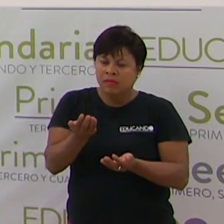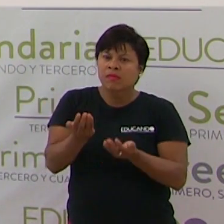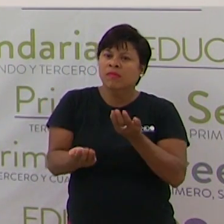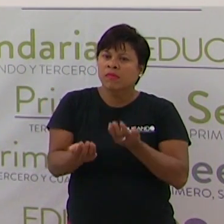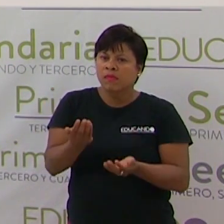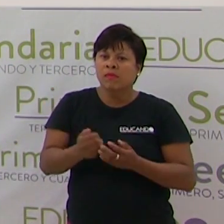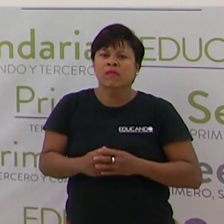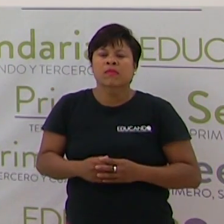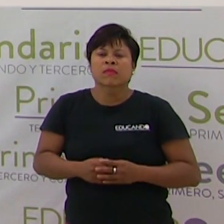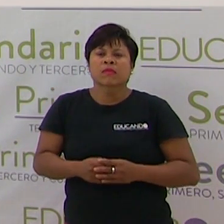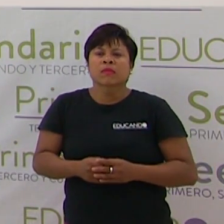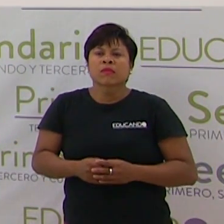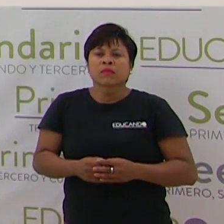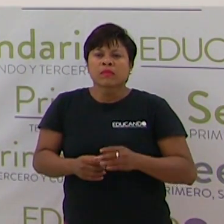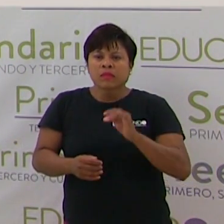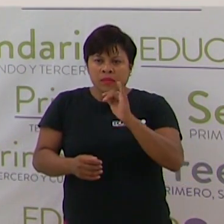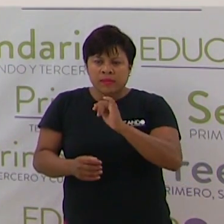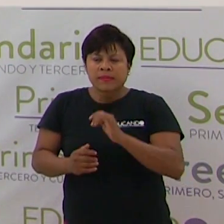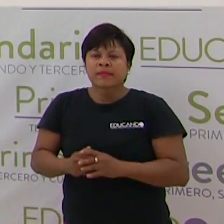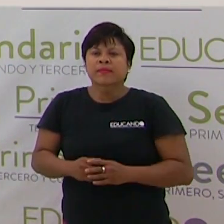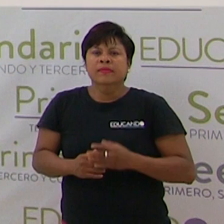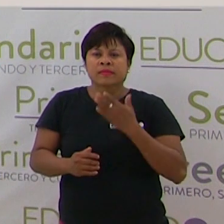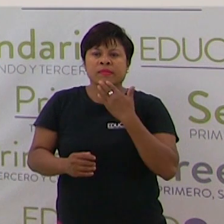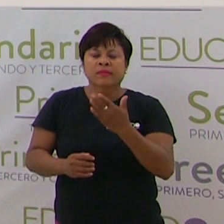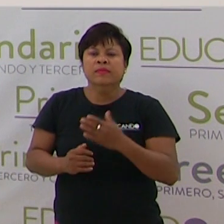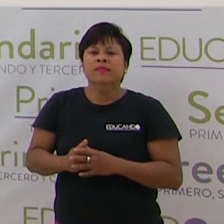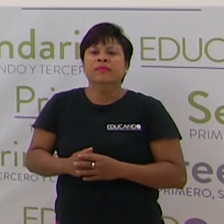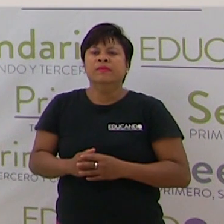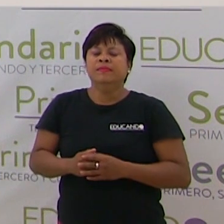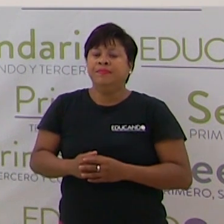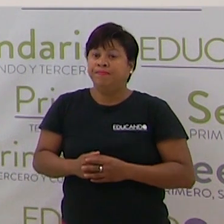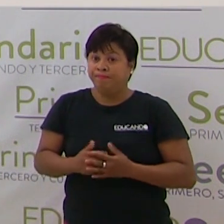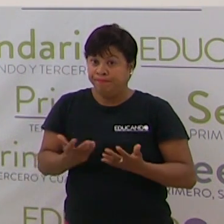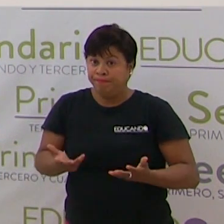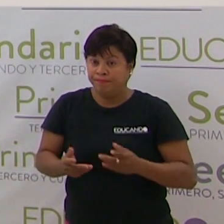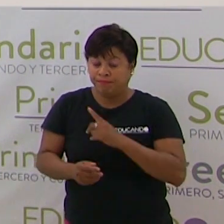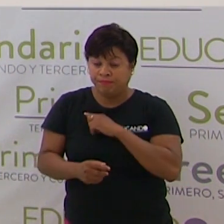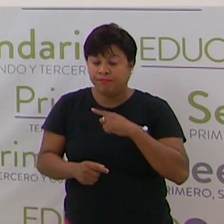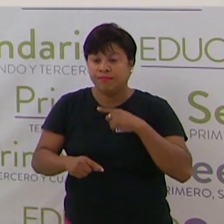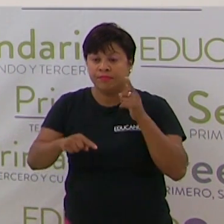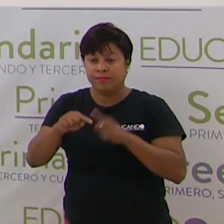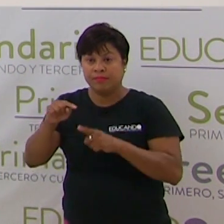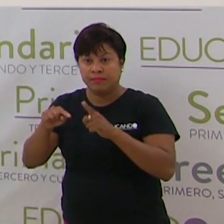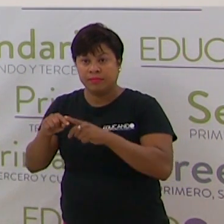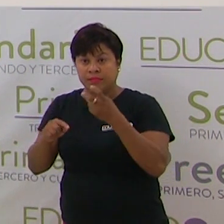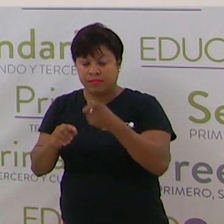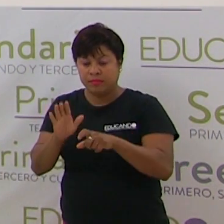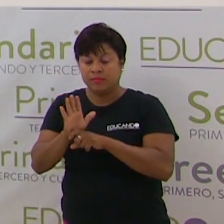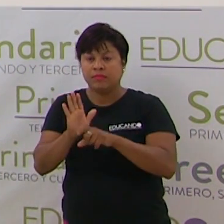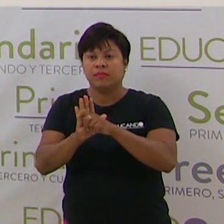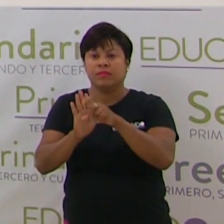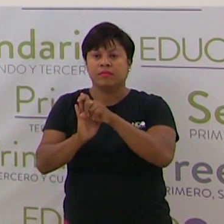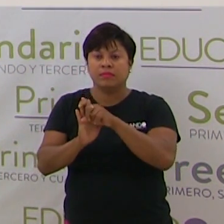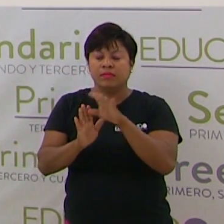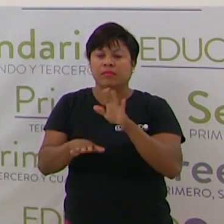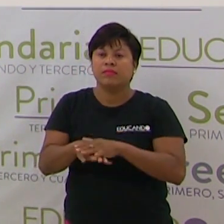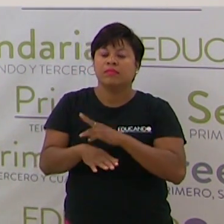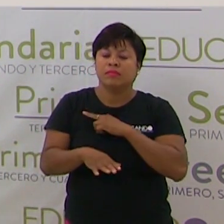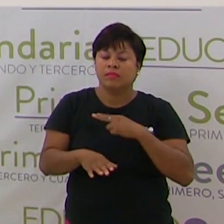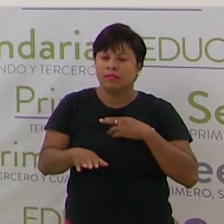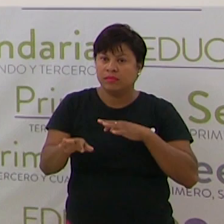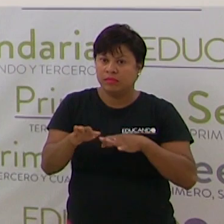esté elaborado, ¿sí? Muy bien. Bueno, vamos a quitar estas imágenes porque vamos a trabajar con una